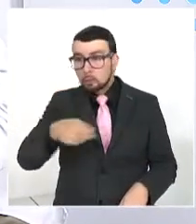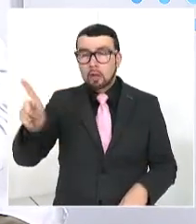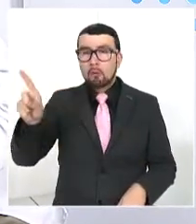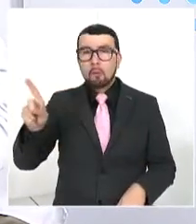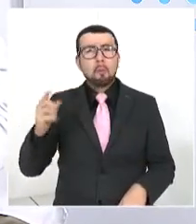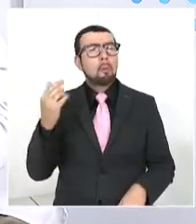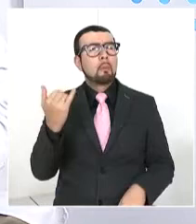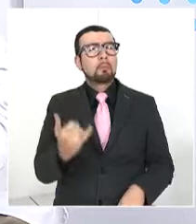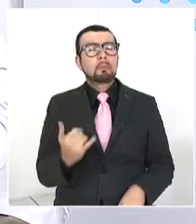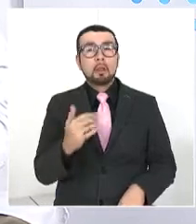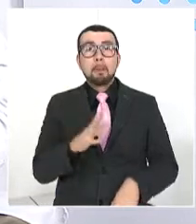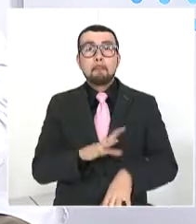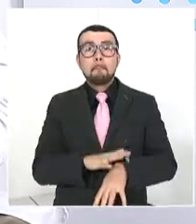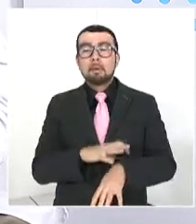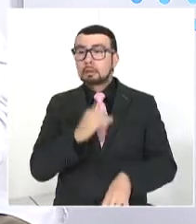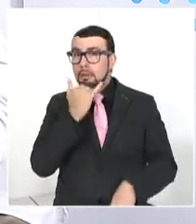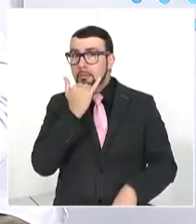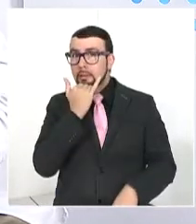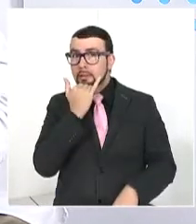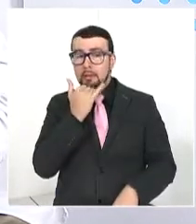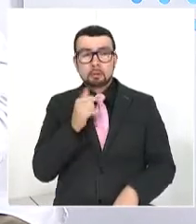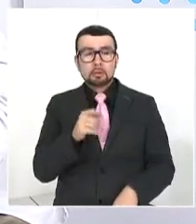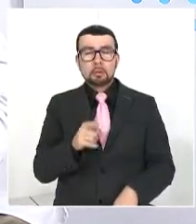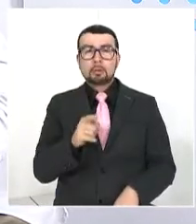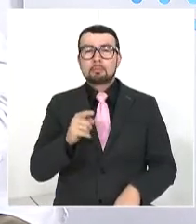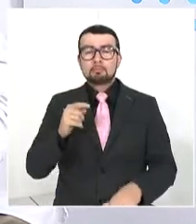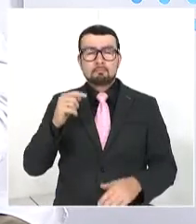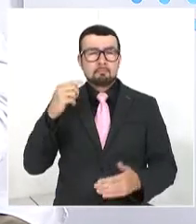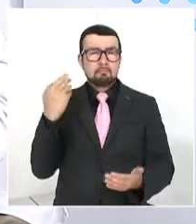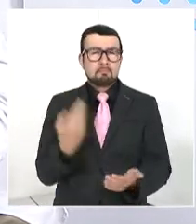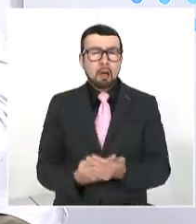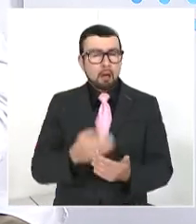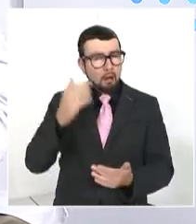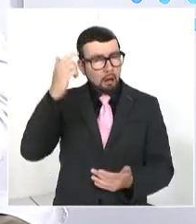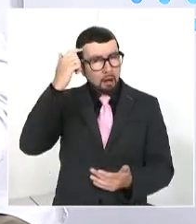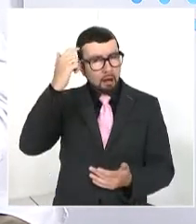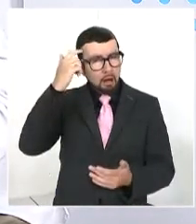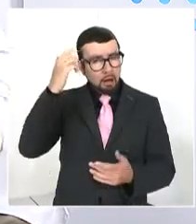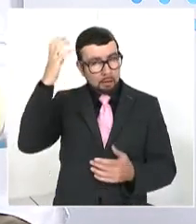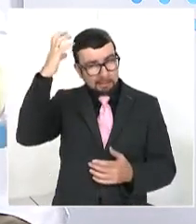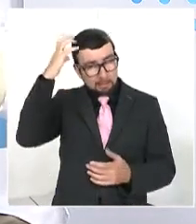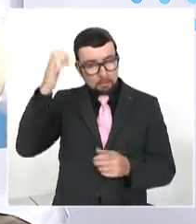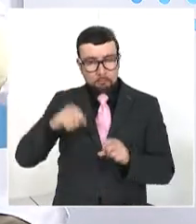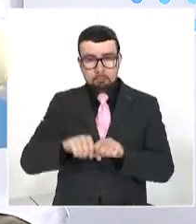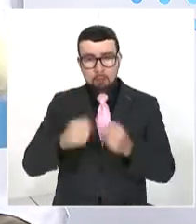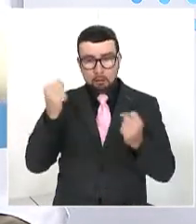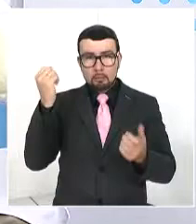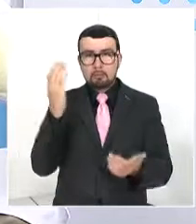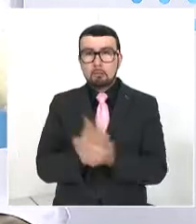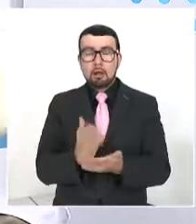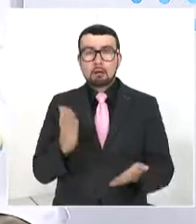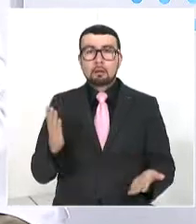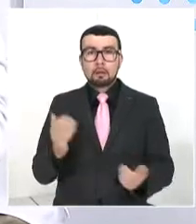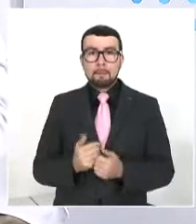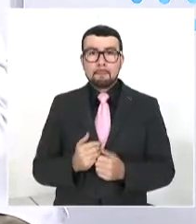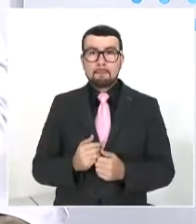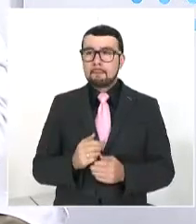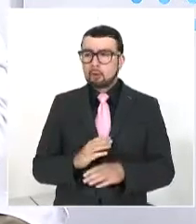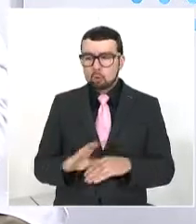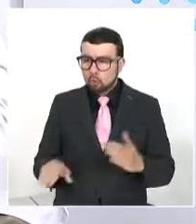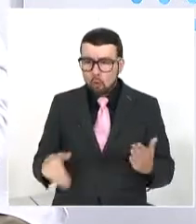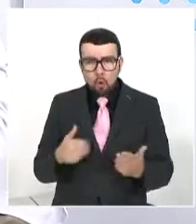el médico había tenido un accidente, un trauma cráneoencefálico, y por todo el suceso, el tiempo y